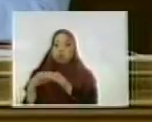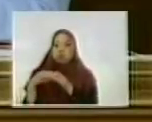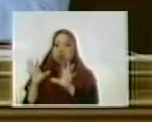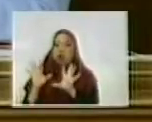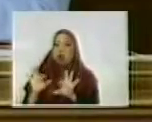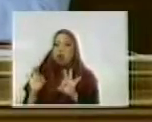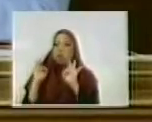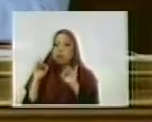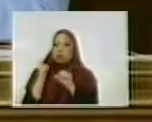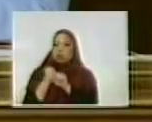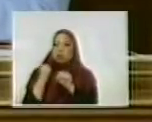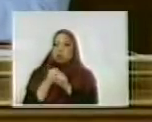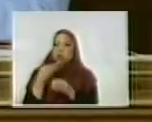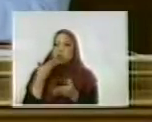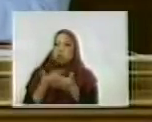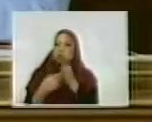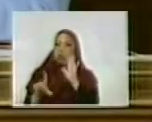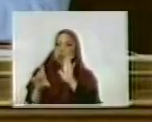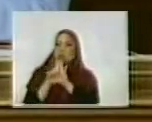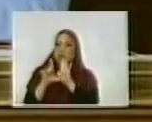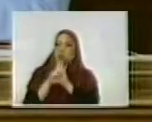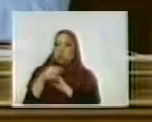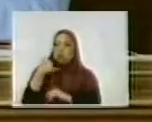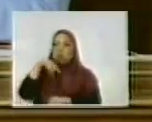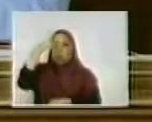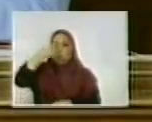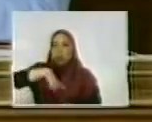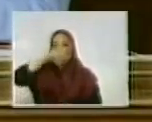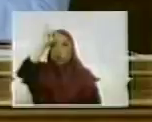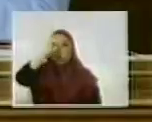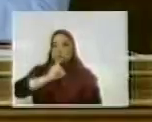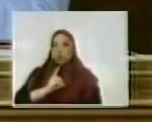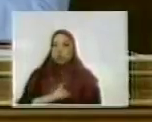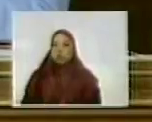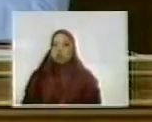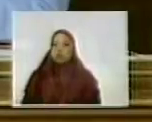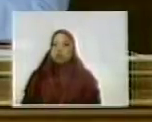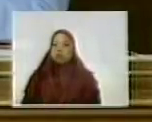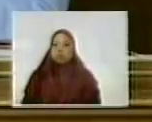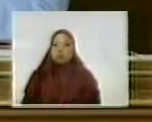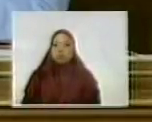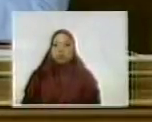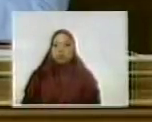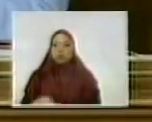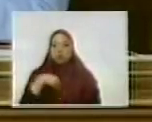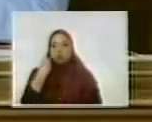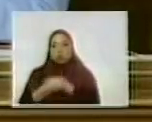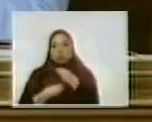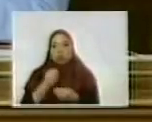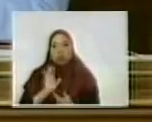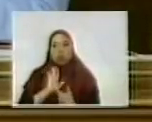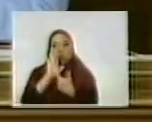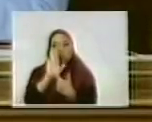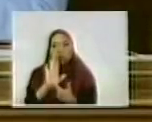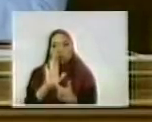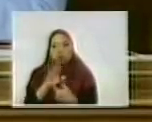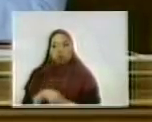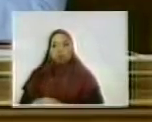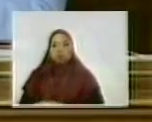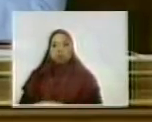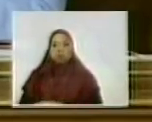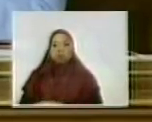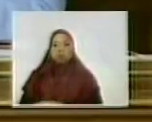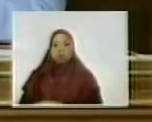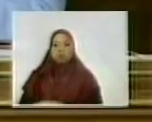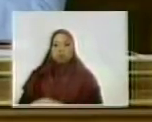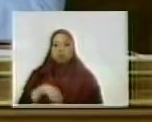especial para trabajar el proyecto de ley constitucional para personas con discapacidad que debe ser presentado